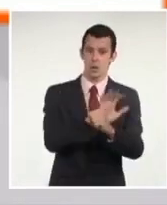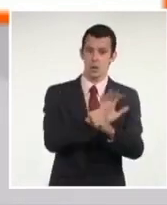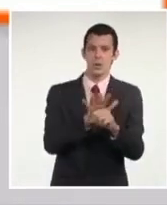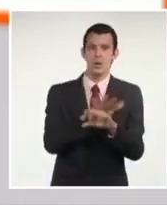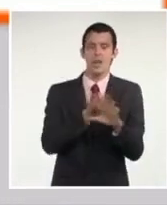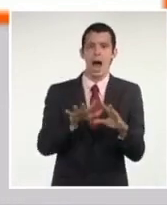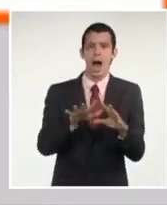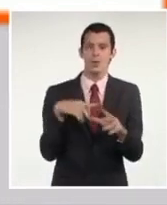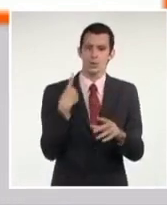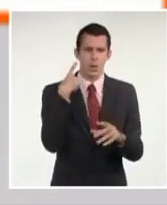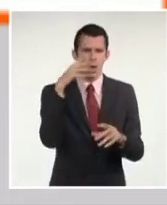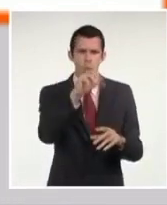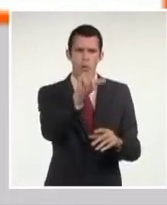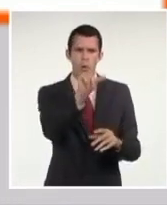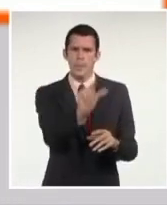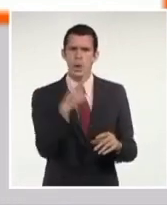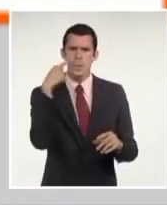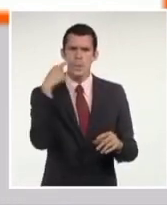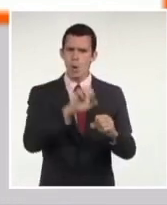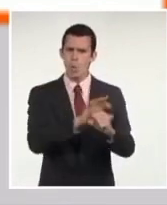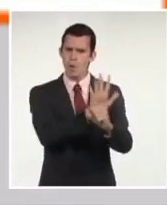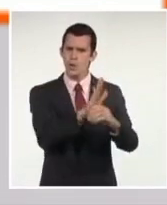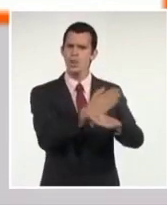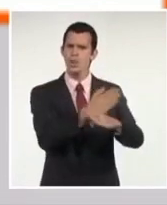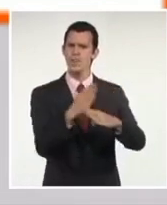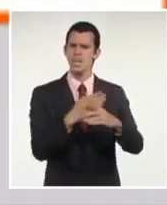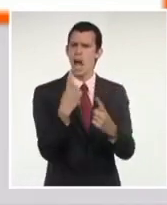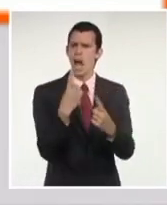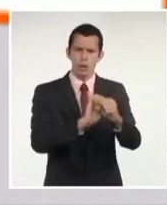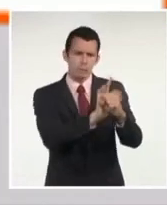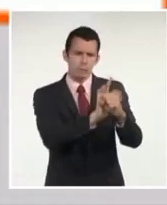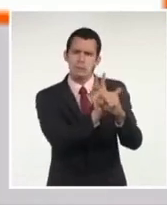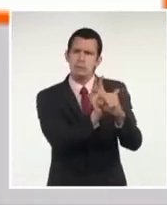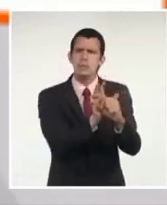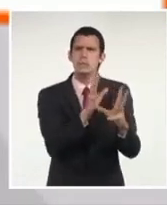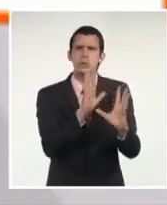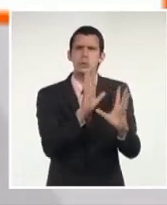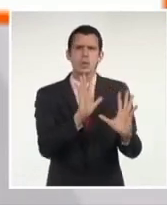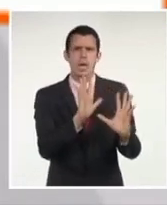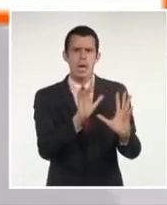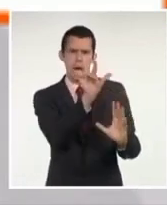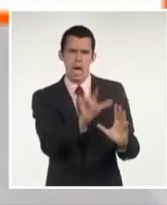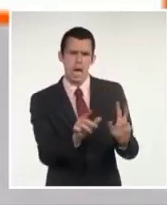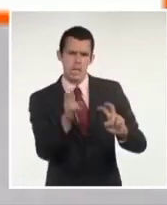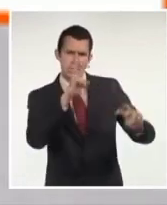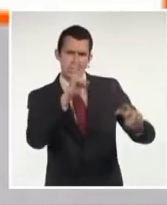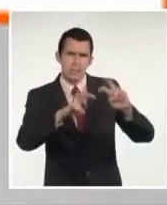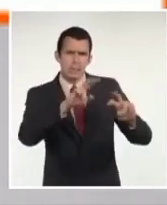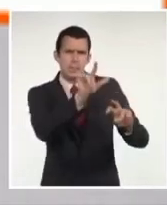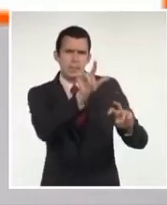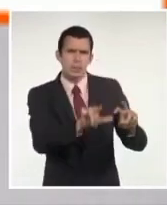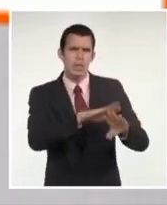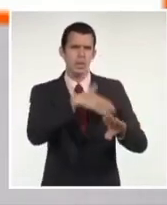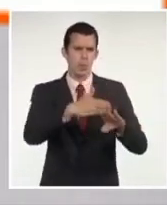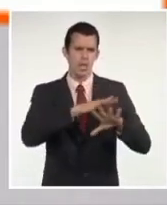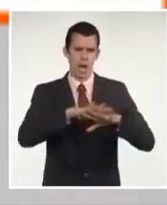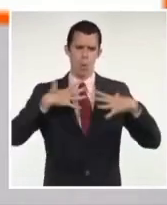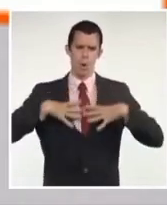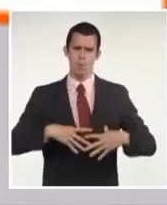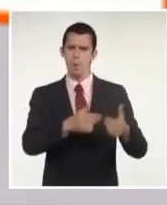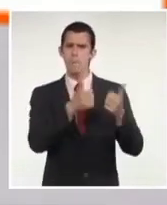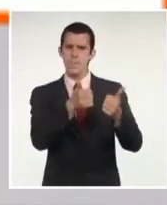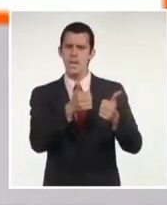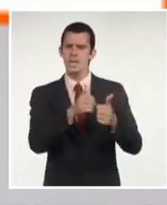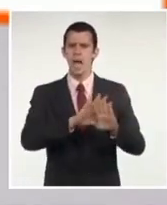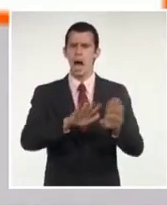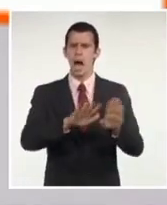camino, ya no se detectan, y otras que se van imponiendo en el camino, como es el caso de Beta, que se impuso, y que la